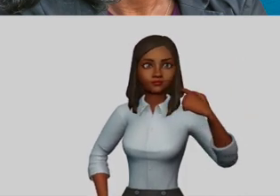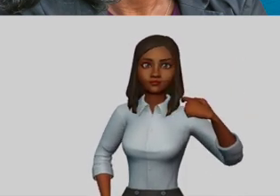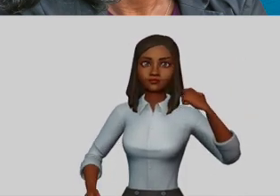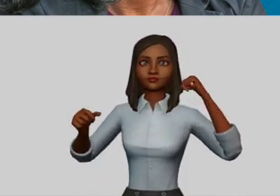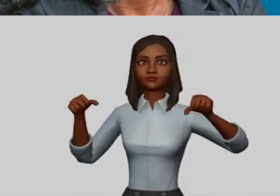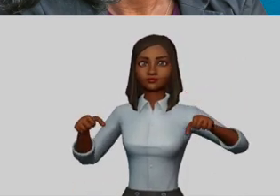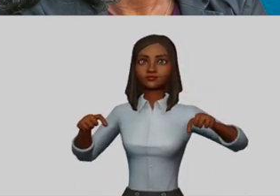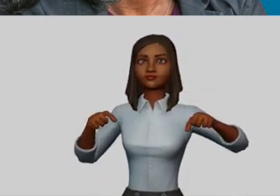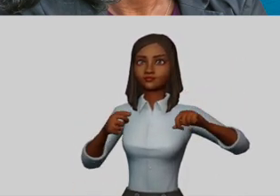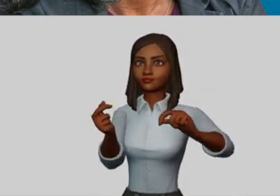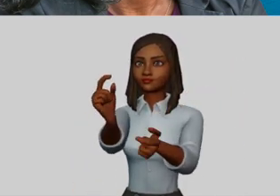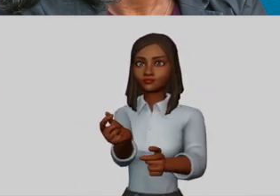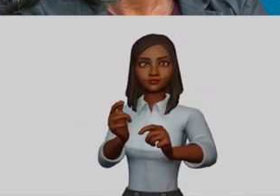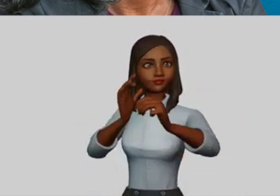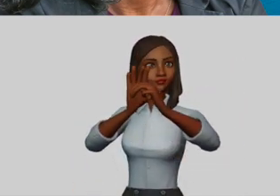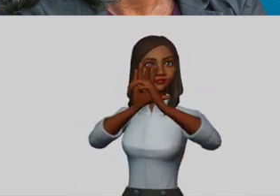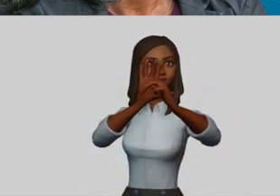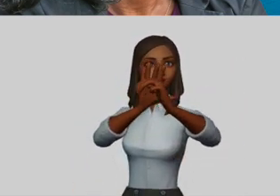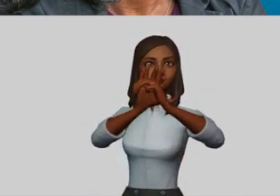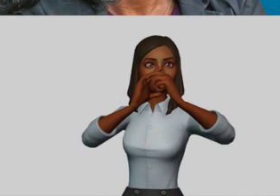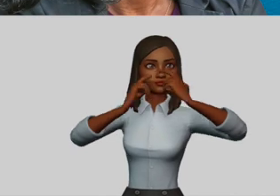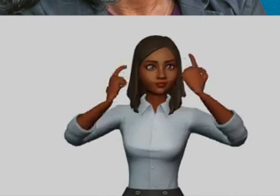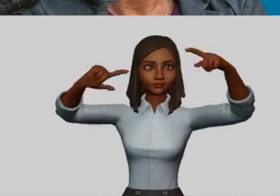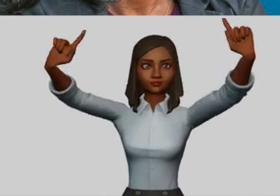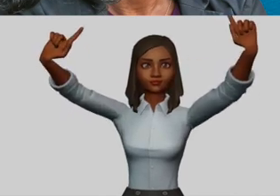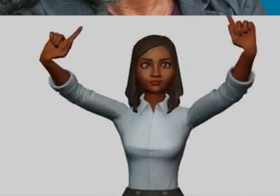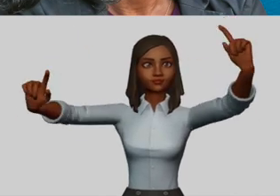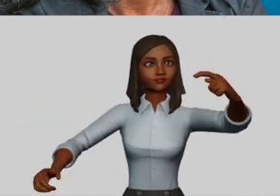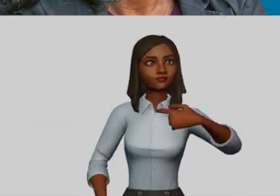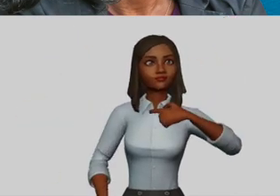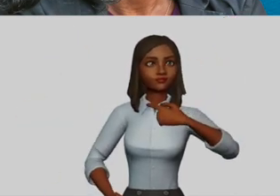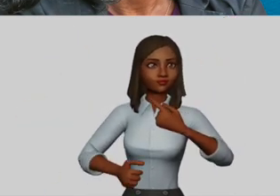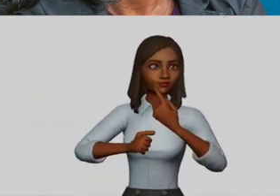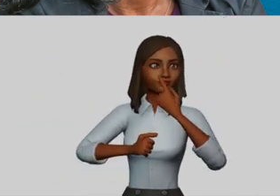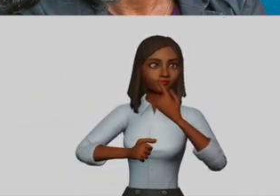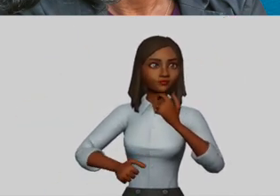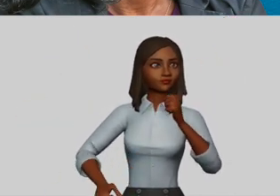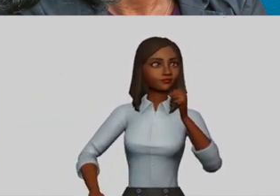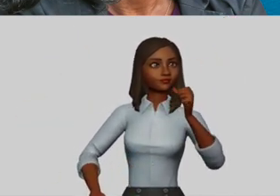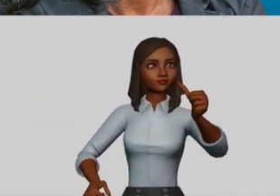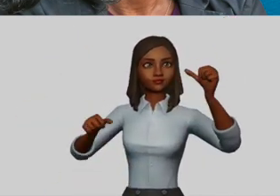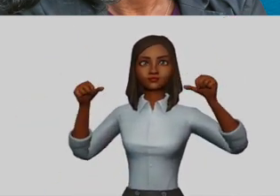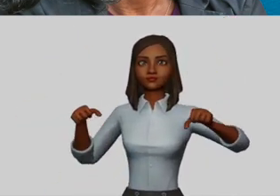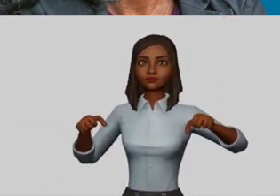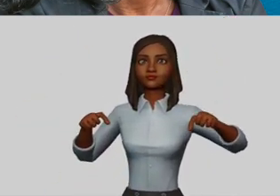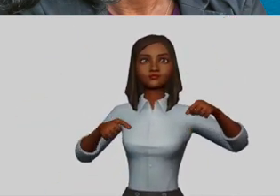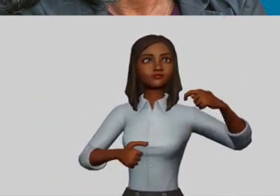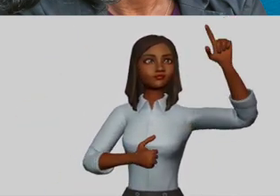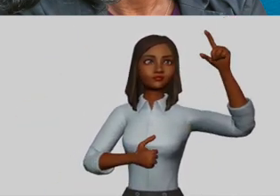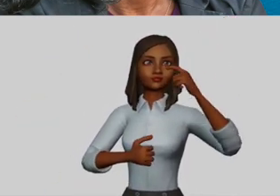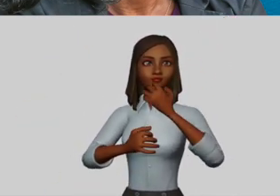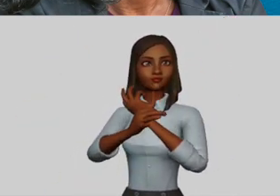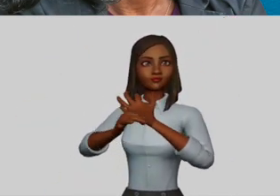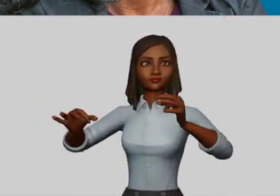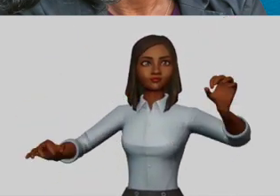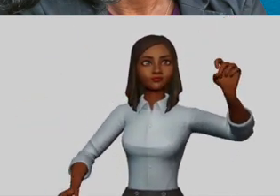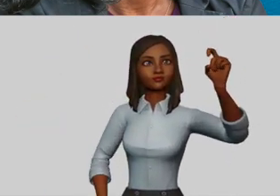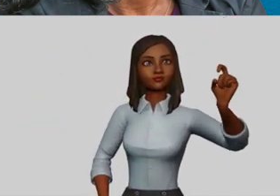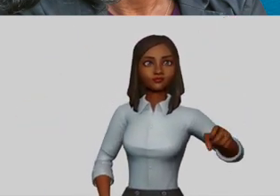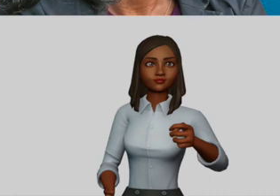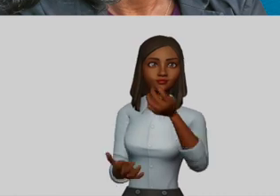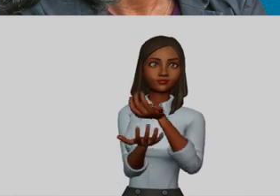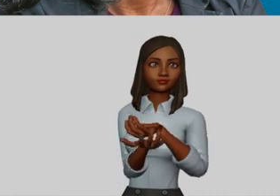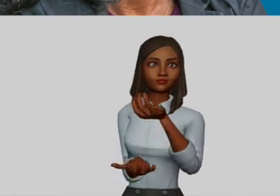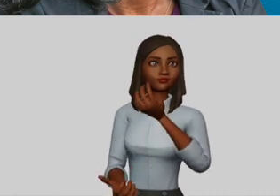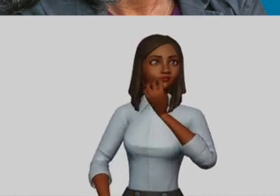necesitarían una plataforma como esta? Uh-huh. Que ayuda a cambiar el lenguaje de señas a cualquier tipo de lenguaje.